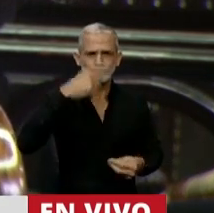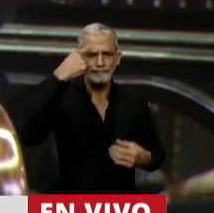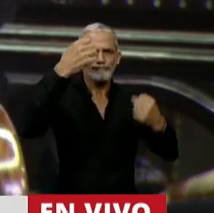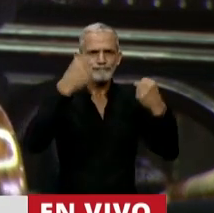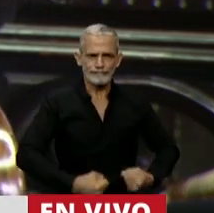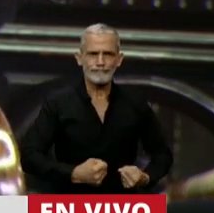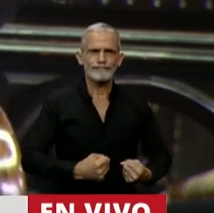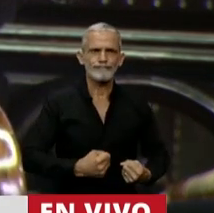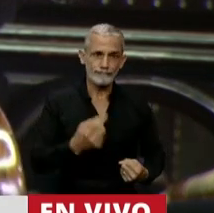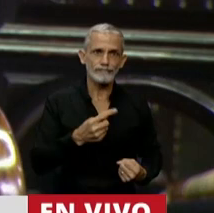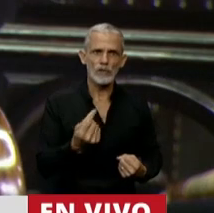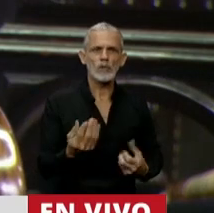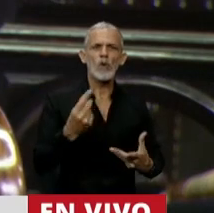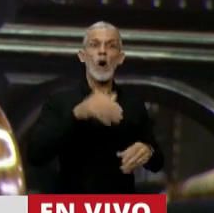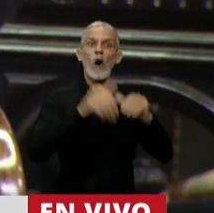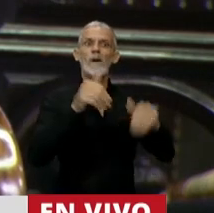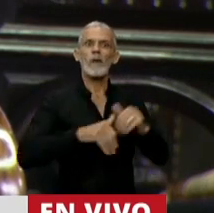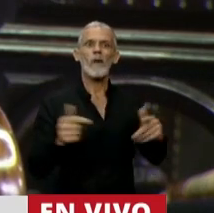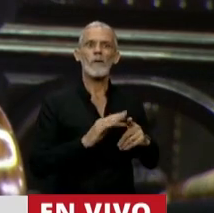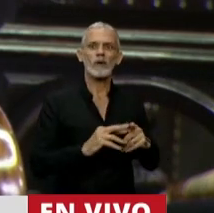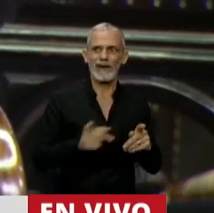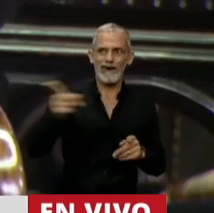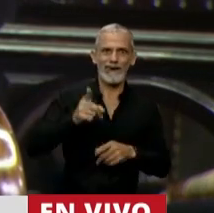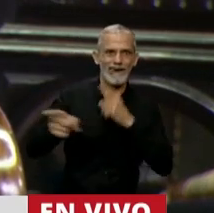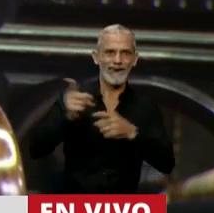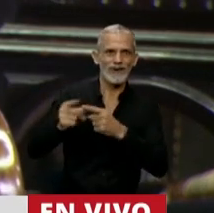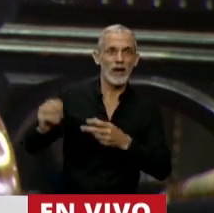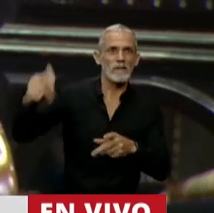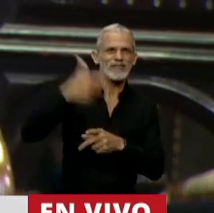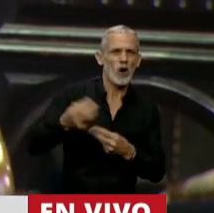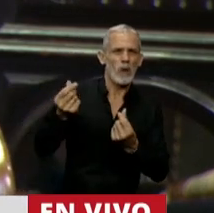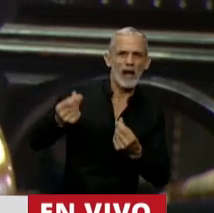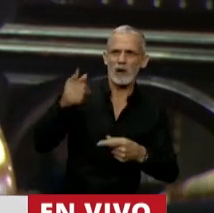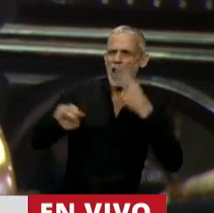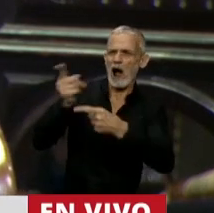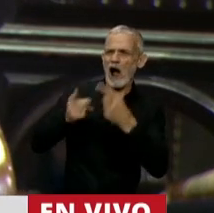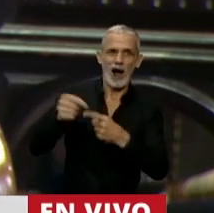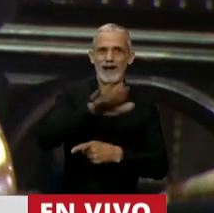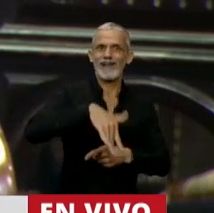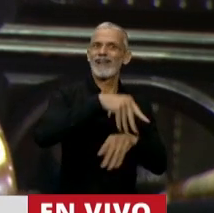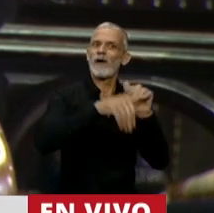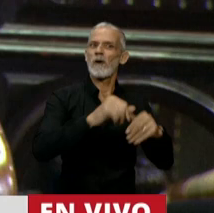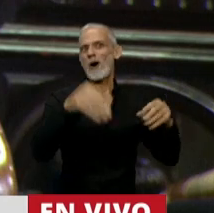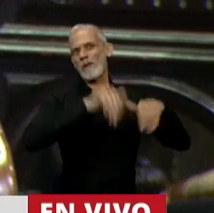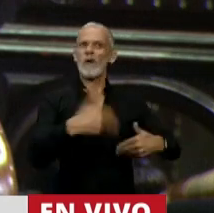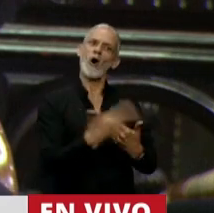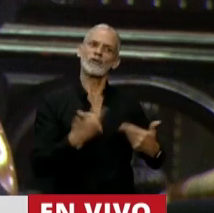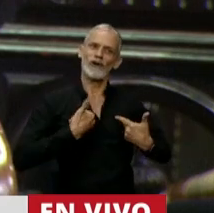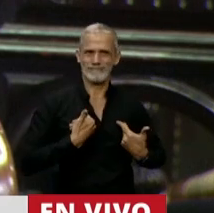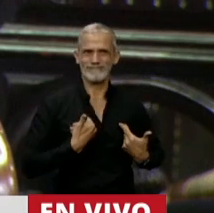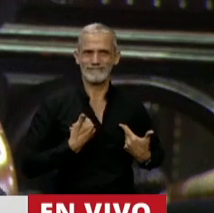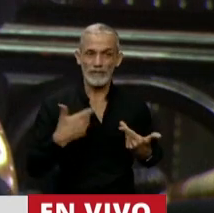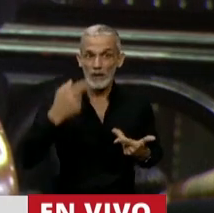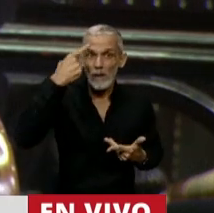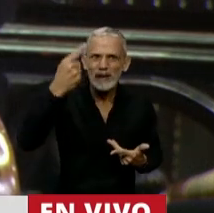convencidos de que se conquista el voto del pueblo combatiendo la inversión y el capital. Es decir, lo